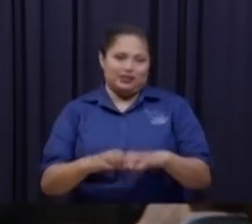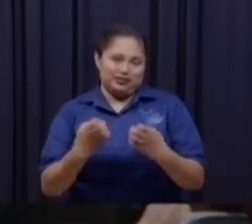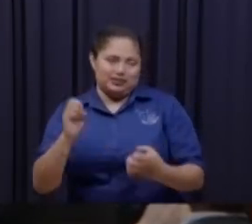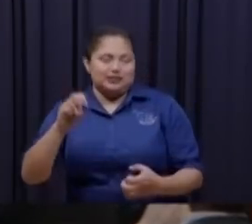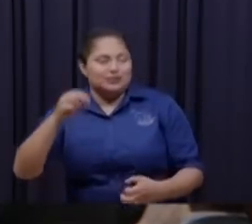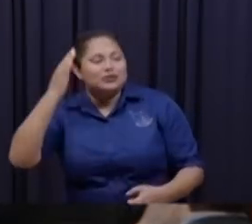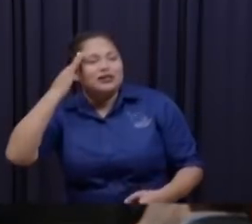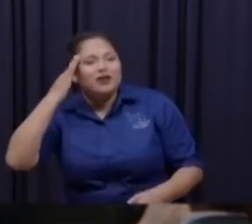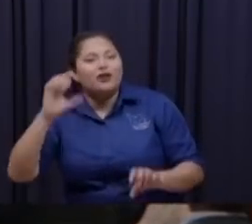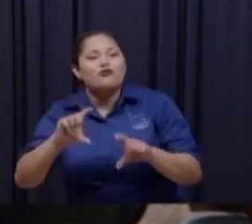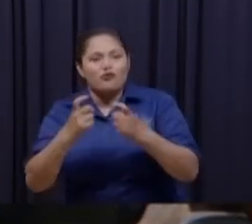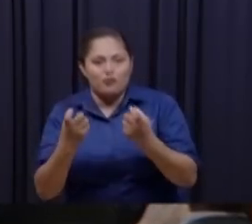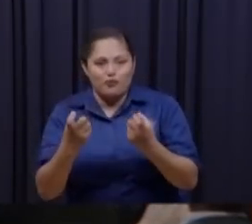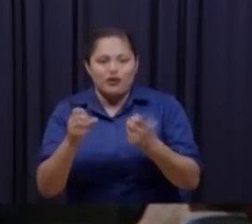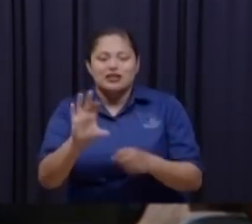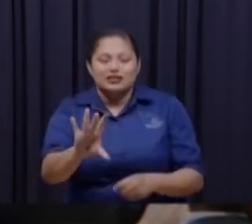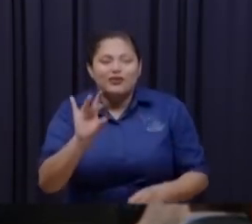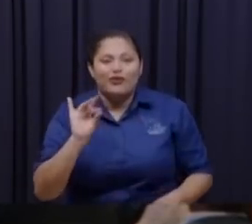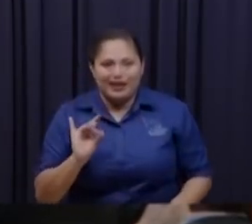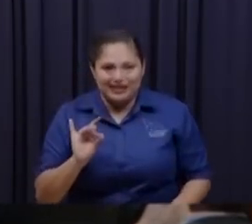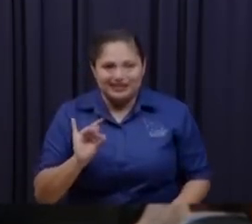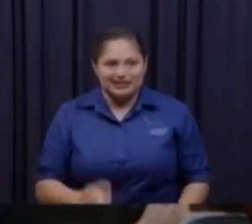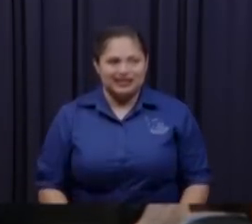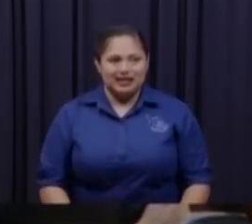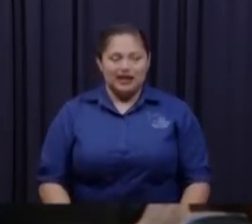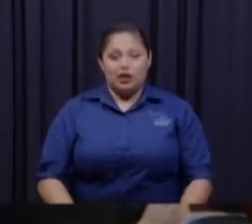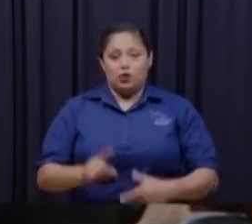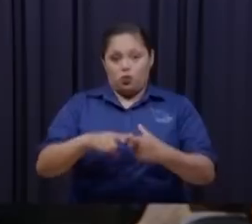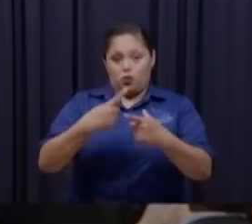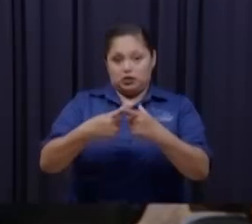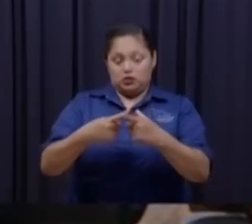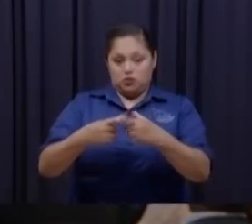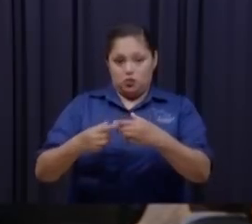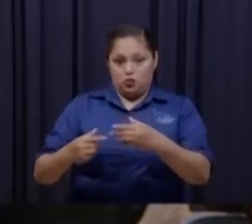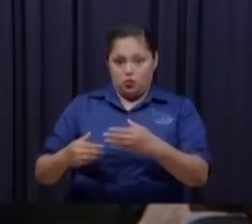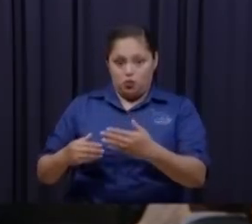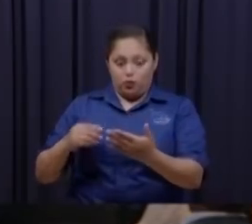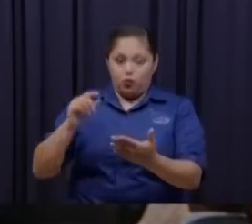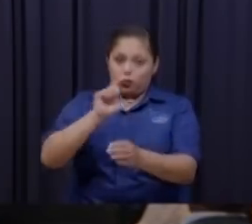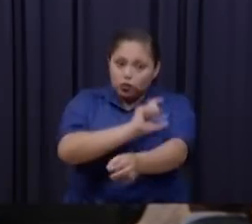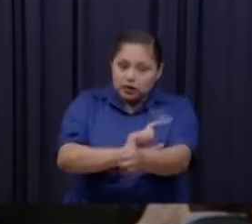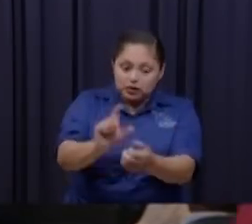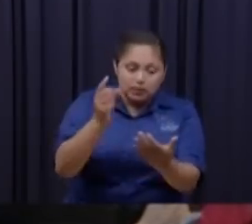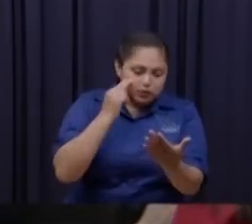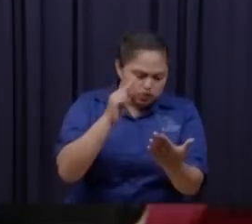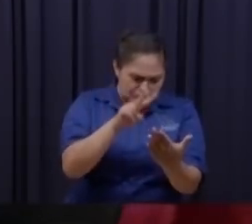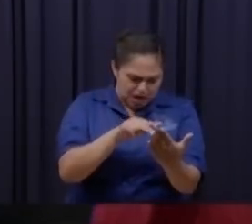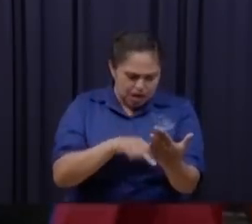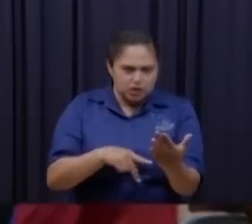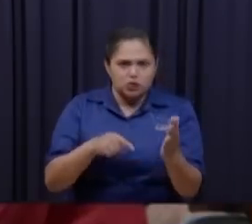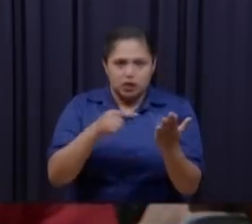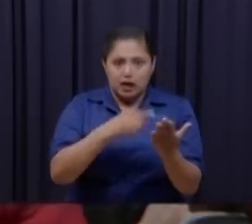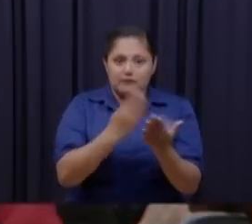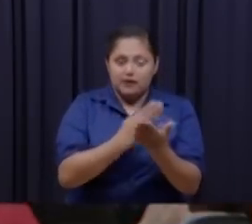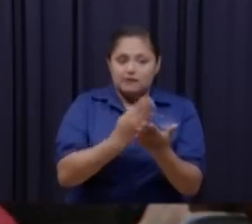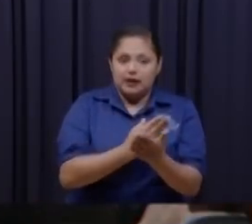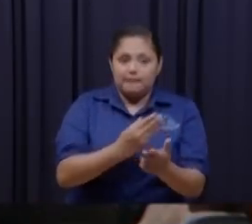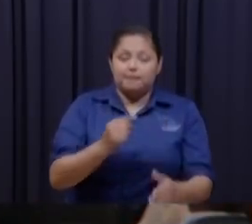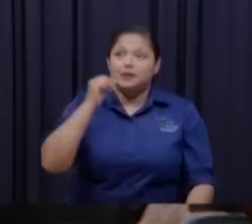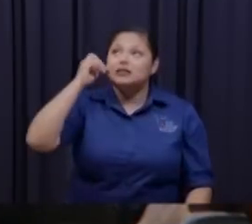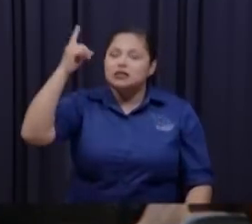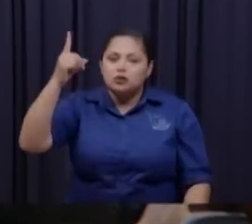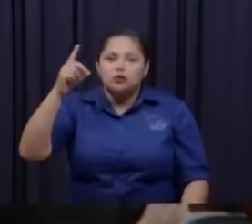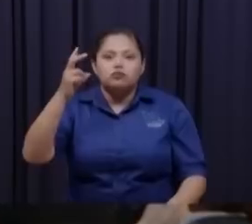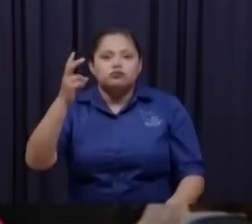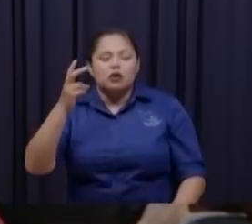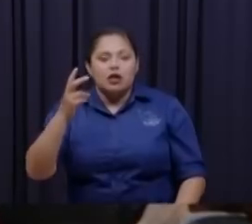nosotros avanzamos en Deuteronomio 28, el Señor otra vez vuelve a la carga. Porque